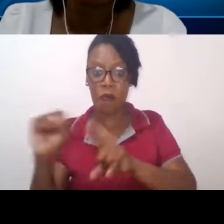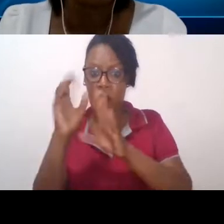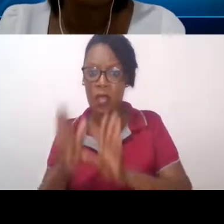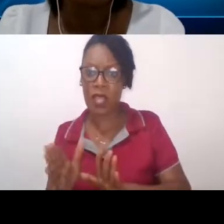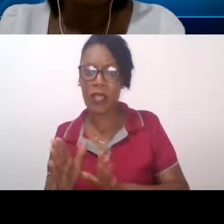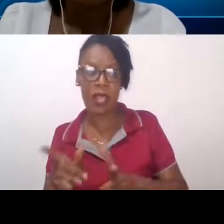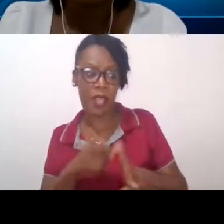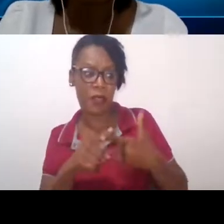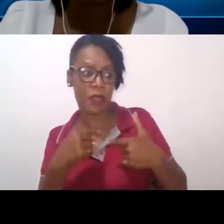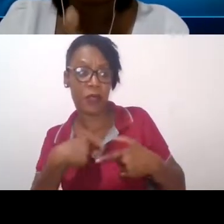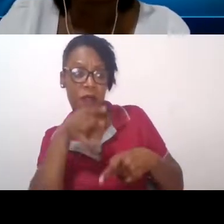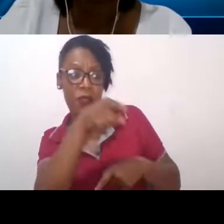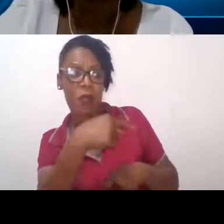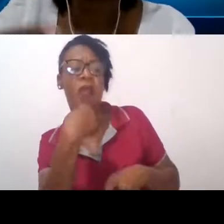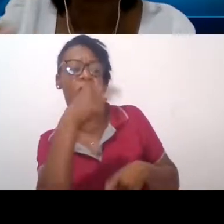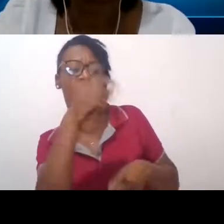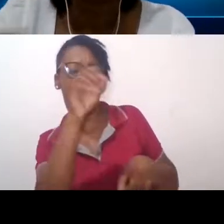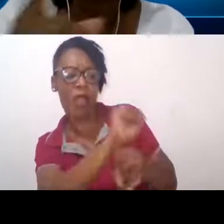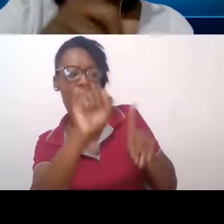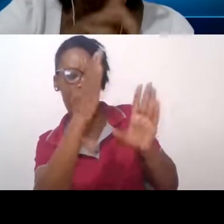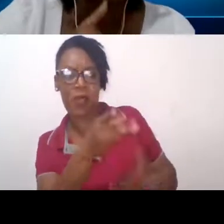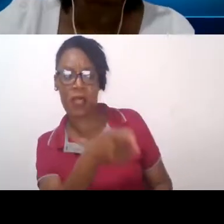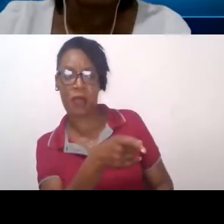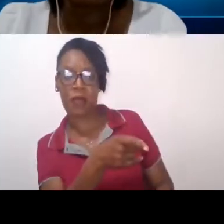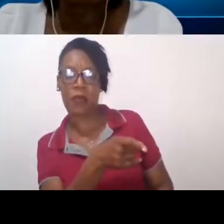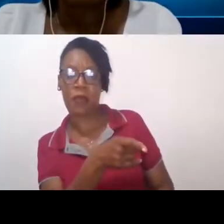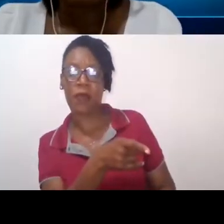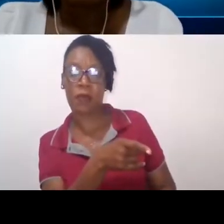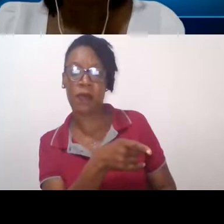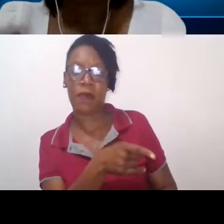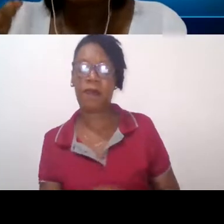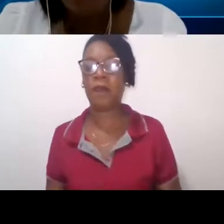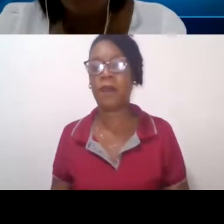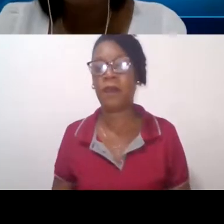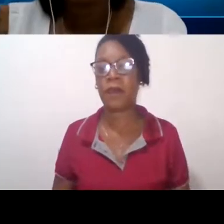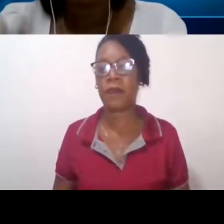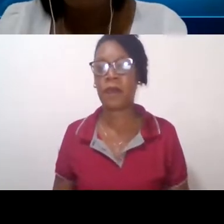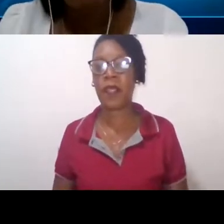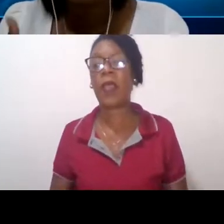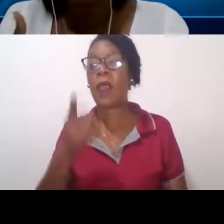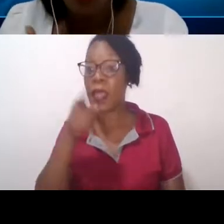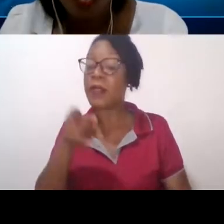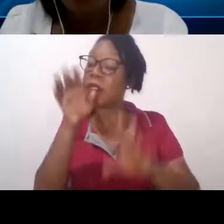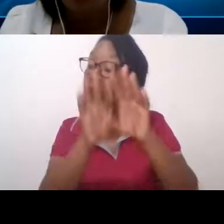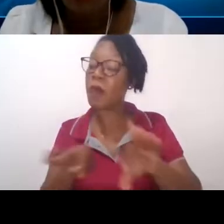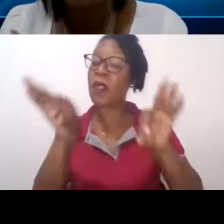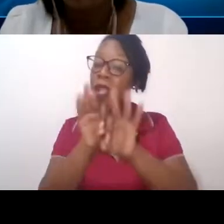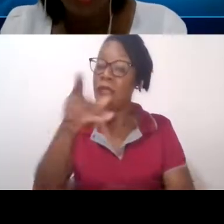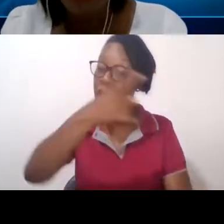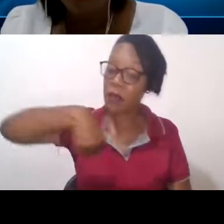persona como violenta. Entonces, ya la persona no se muestra, sino para mí es. Por eso es importante que también